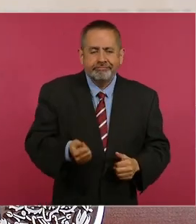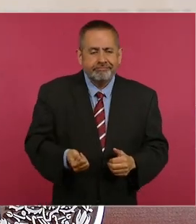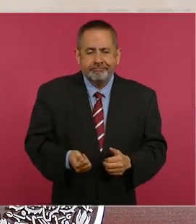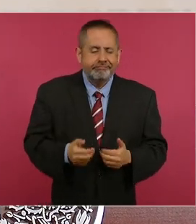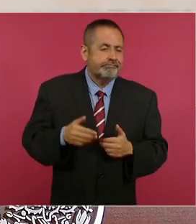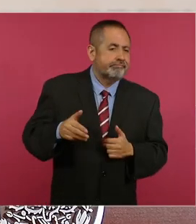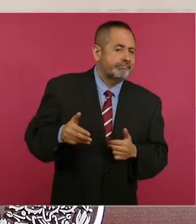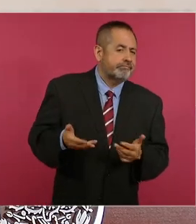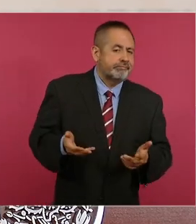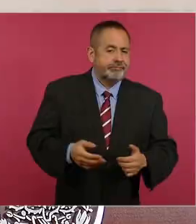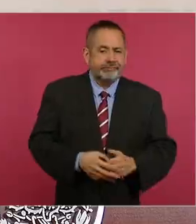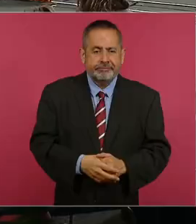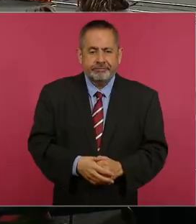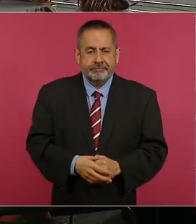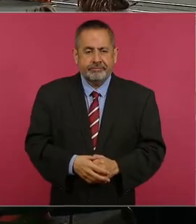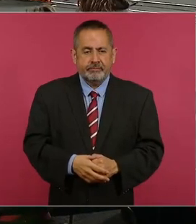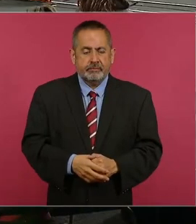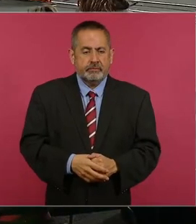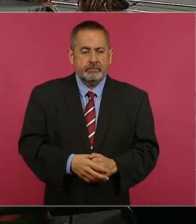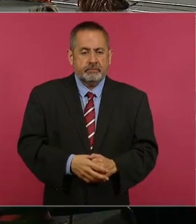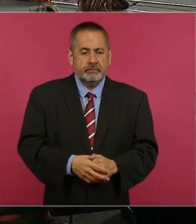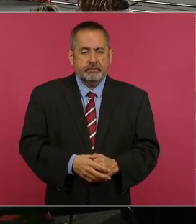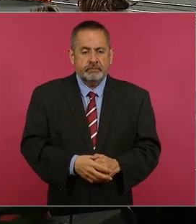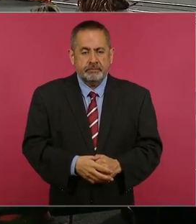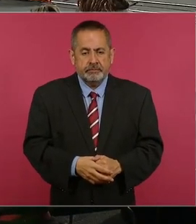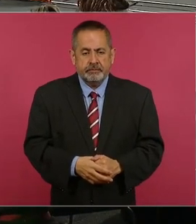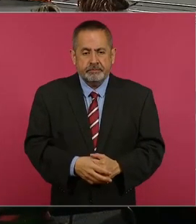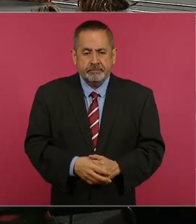Son muy